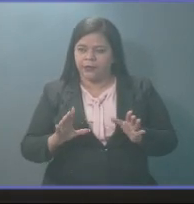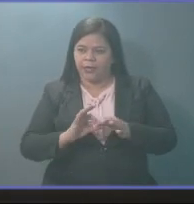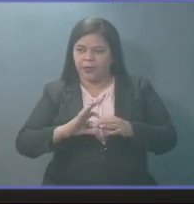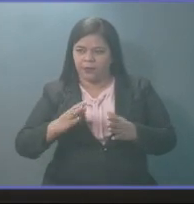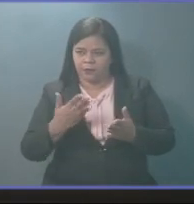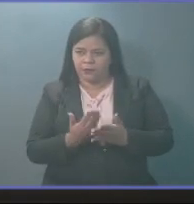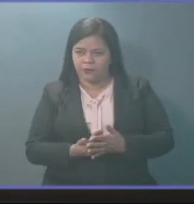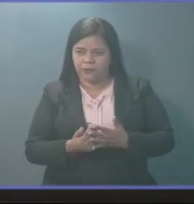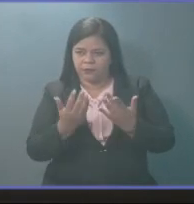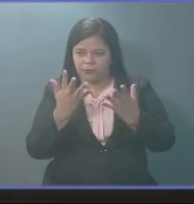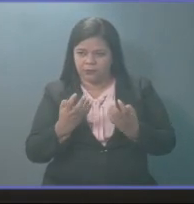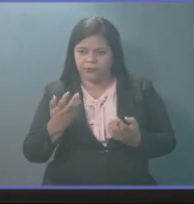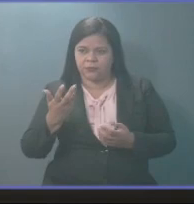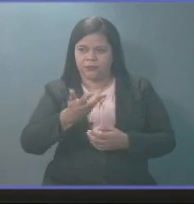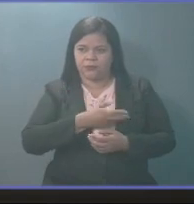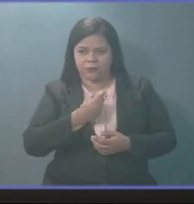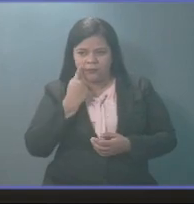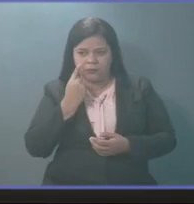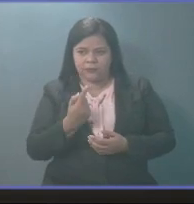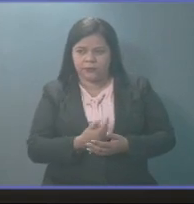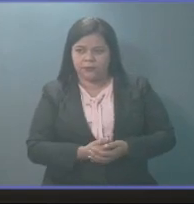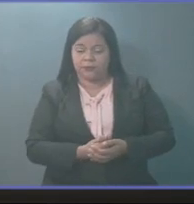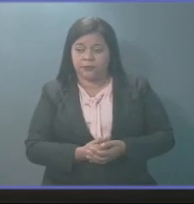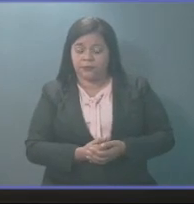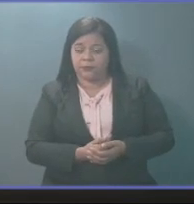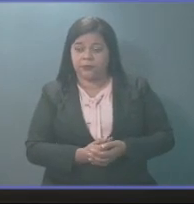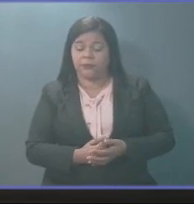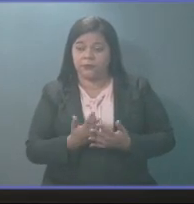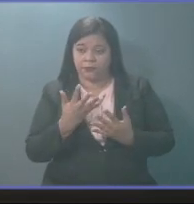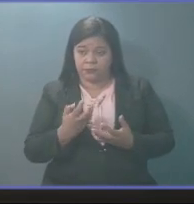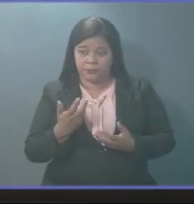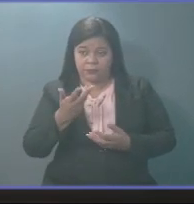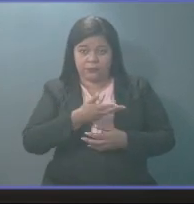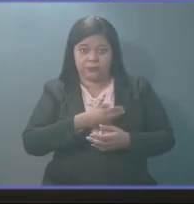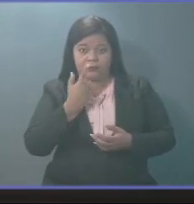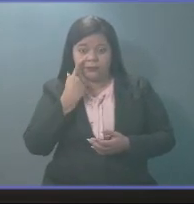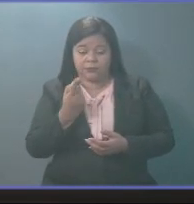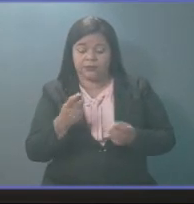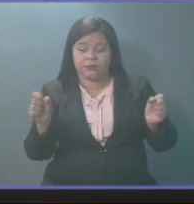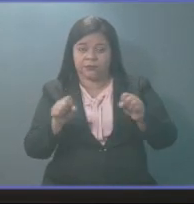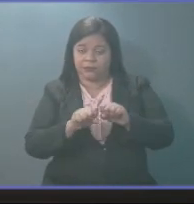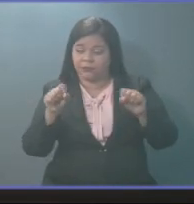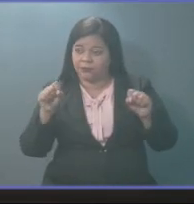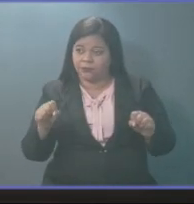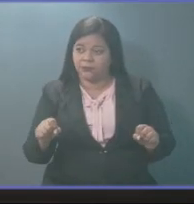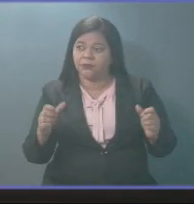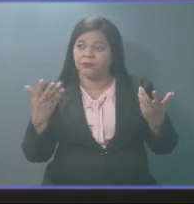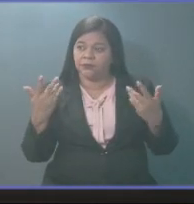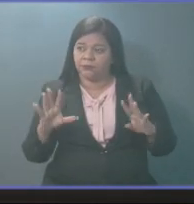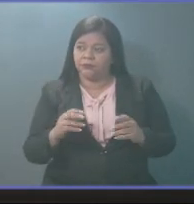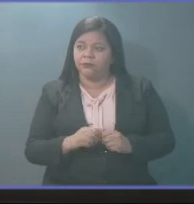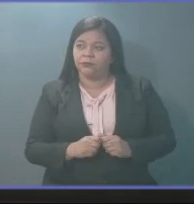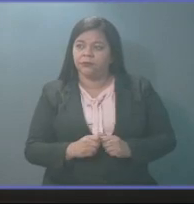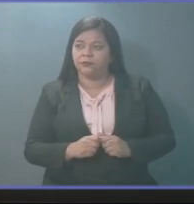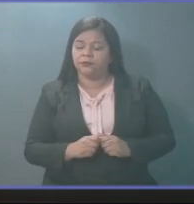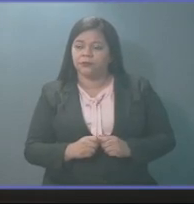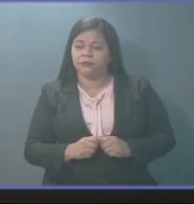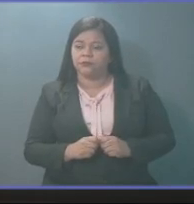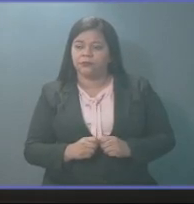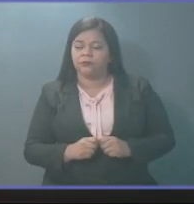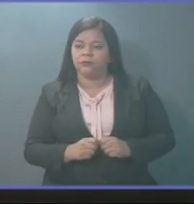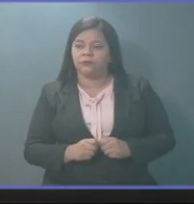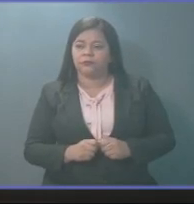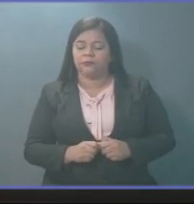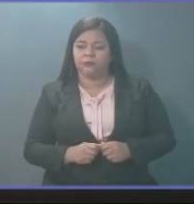insistiendo también que toda esa infraestructura ya existente en el nivel 2, que